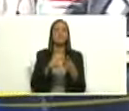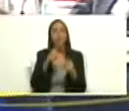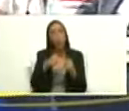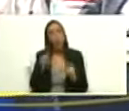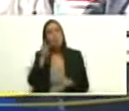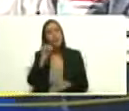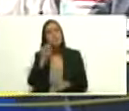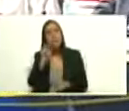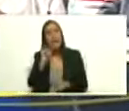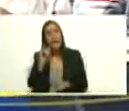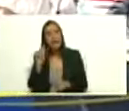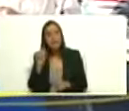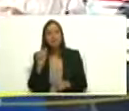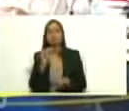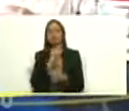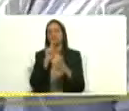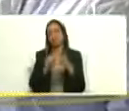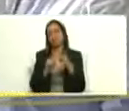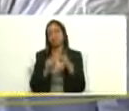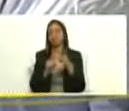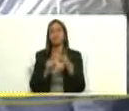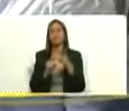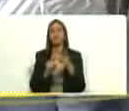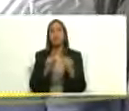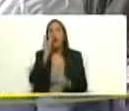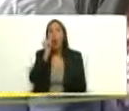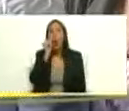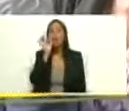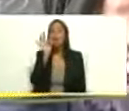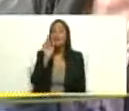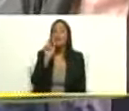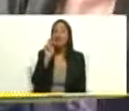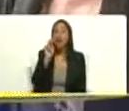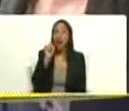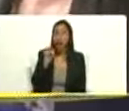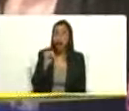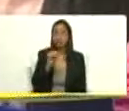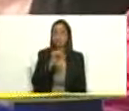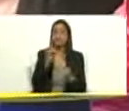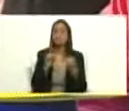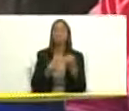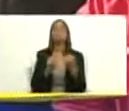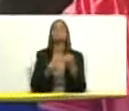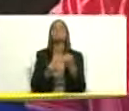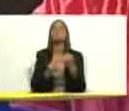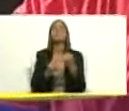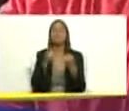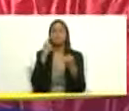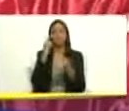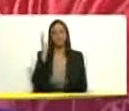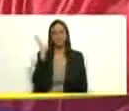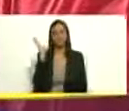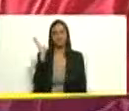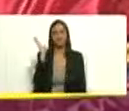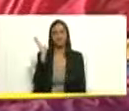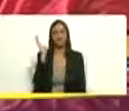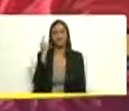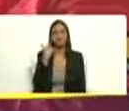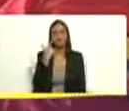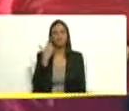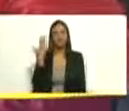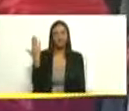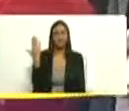Pérez Fran Morales El señor Rodolfo s